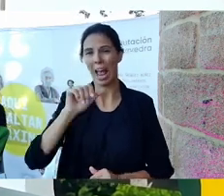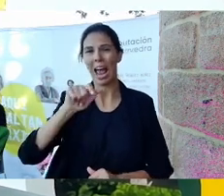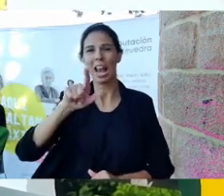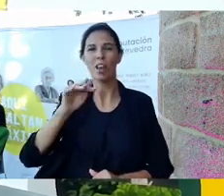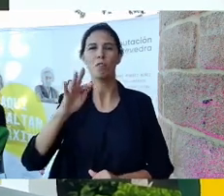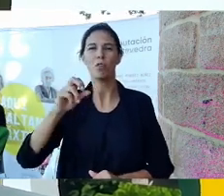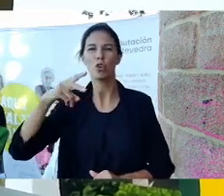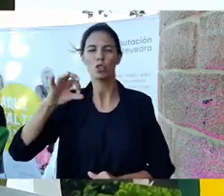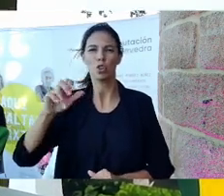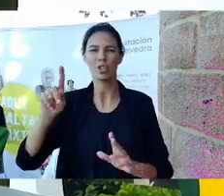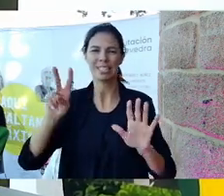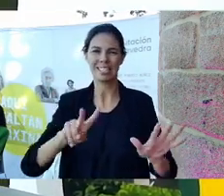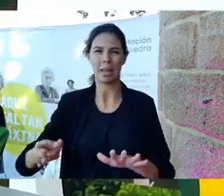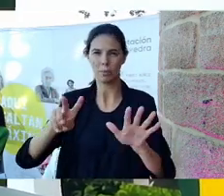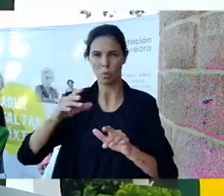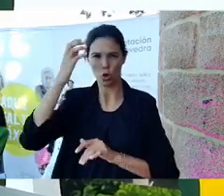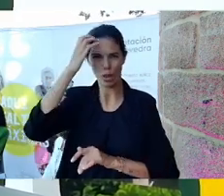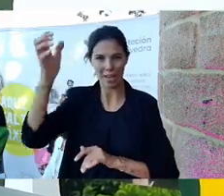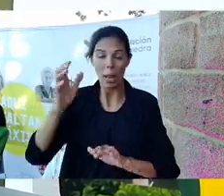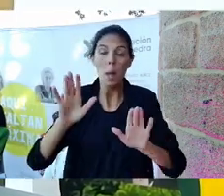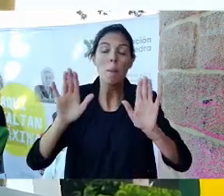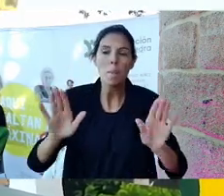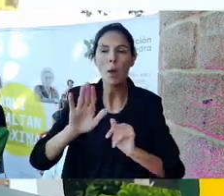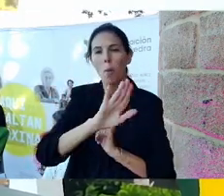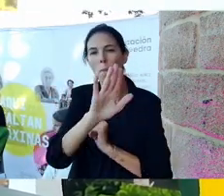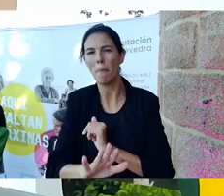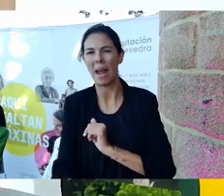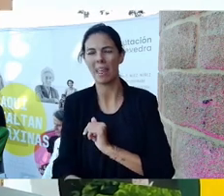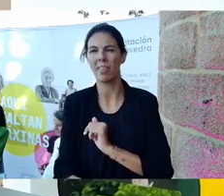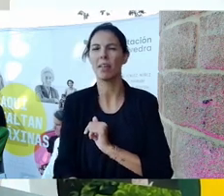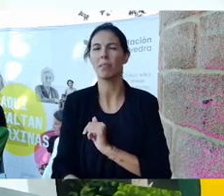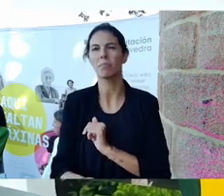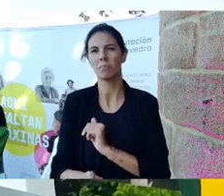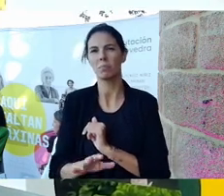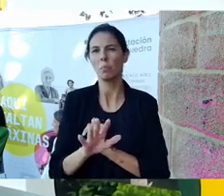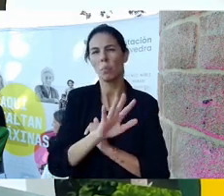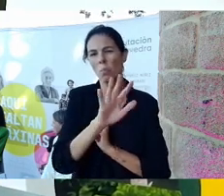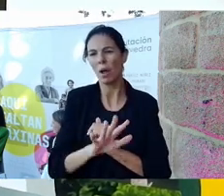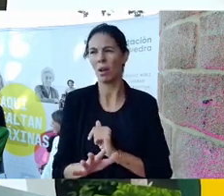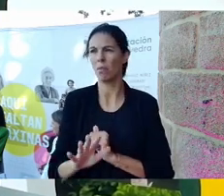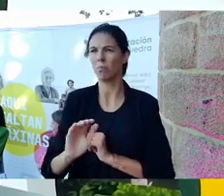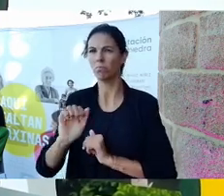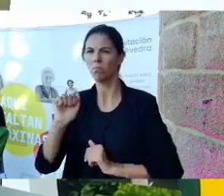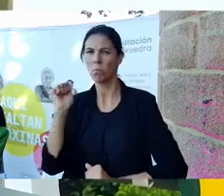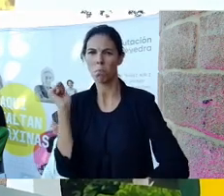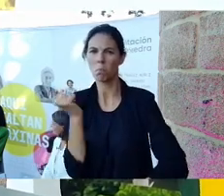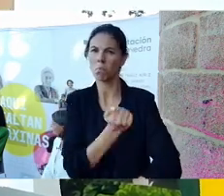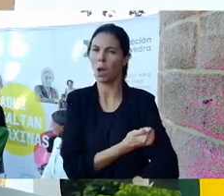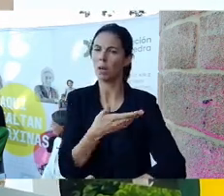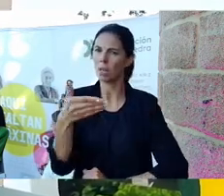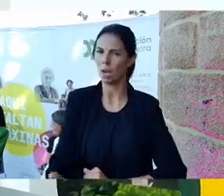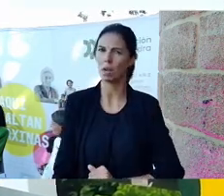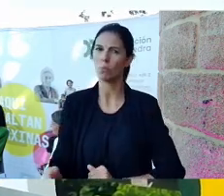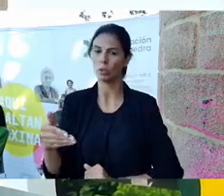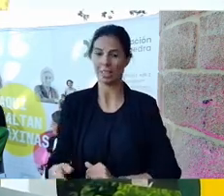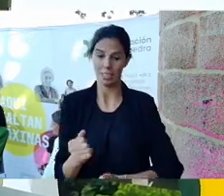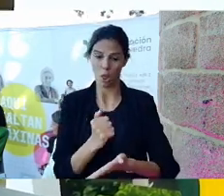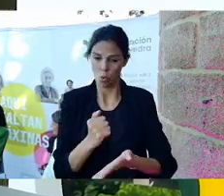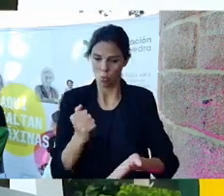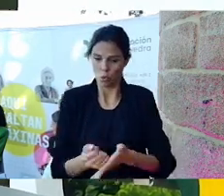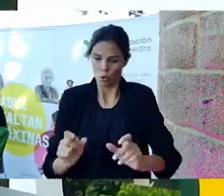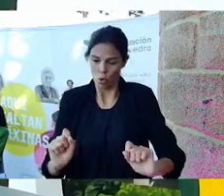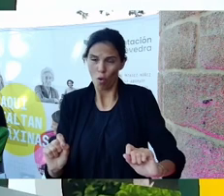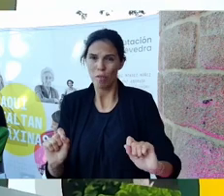VII, pero parece que, y esta é a pregunta, deixando pegada nos documentos